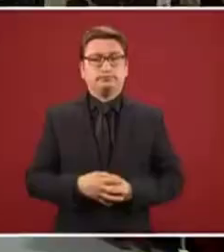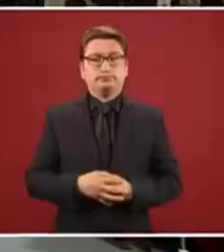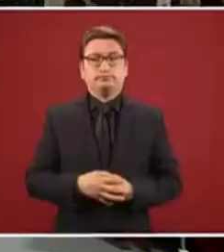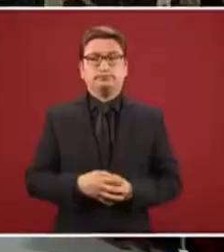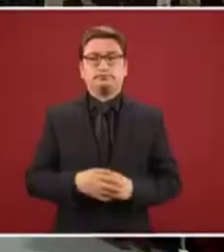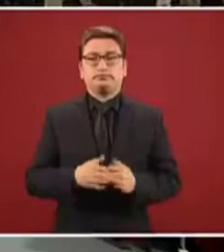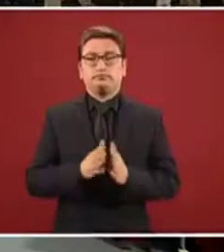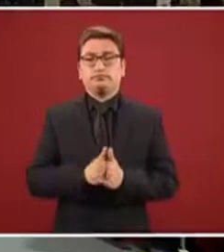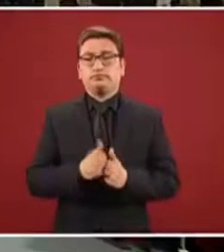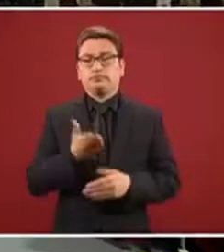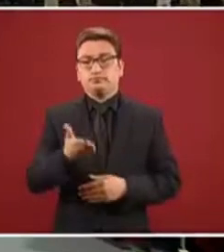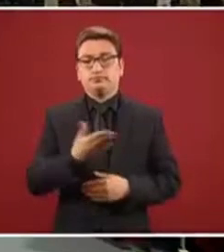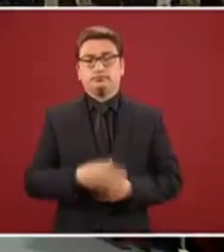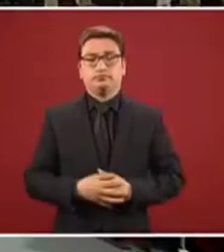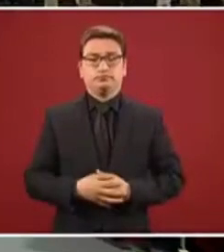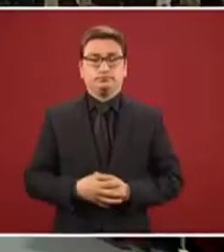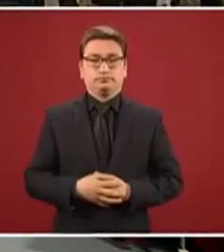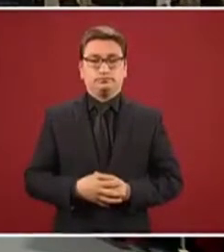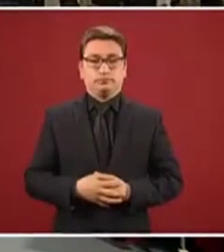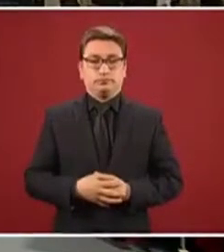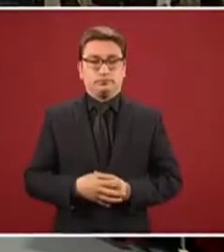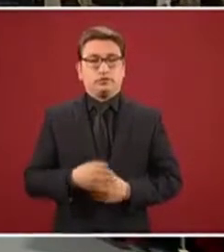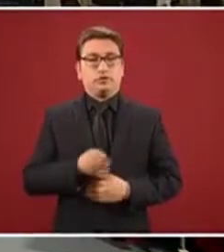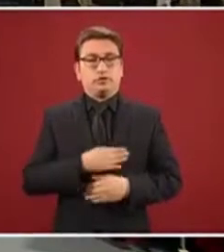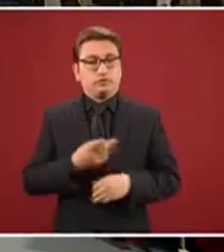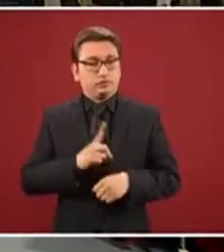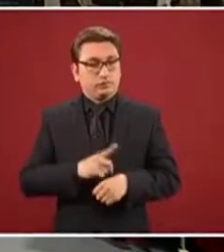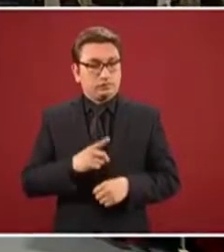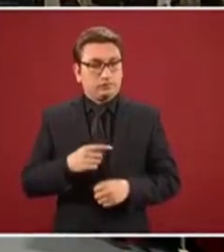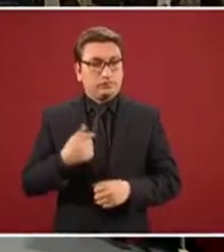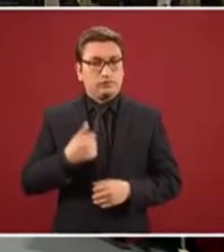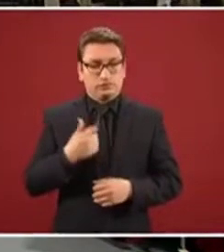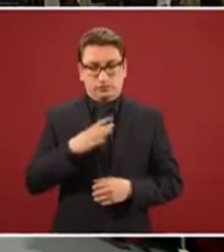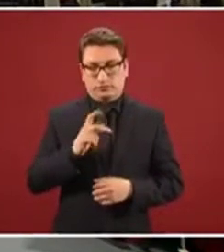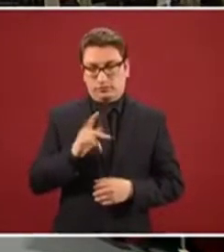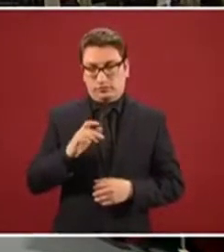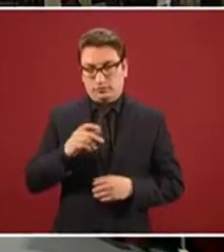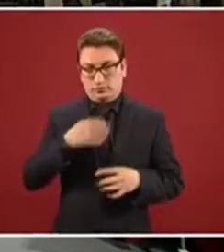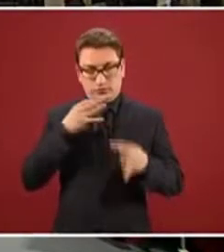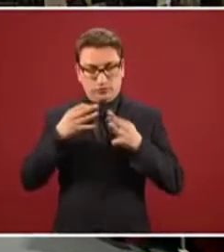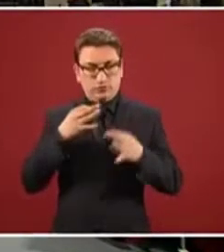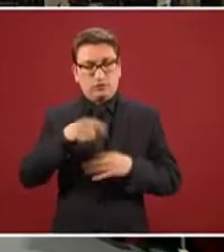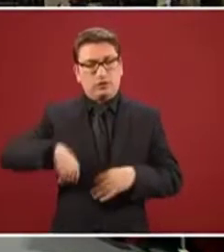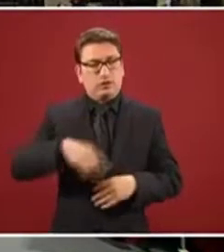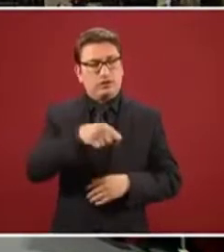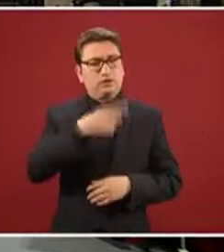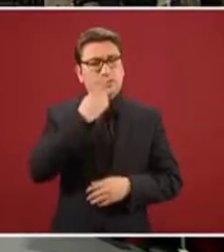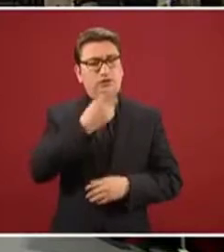favor. Buenos días, es Alberto Rodríguez de CDP Noticias. Hace rato dijo que